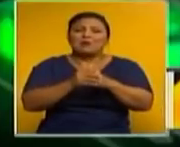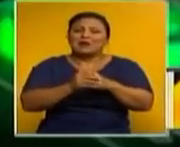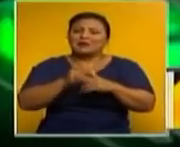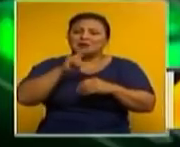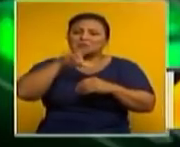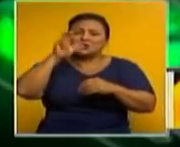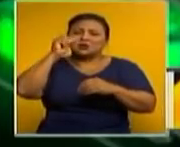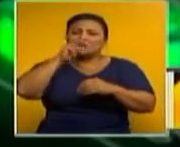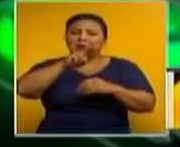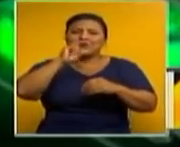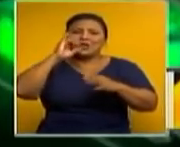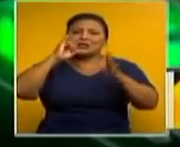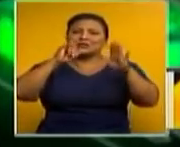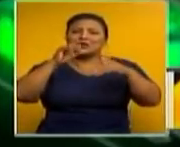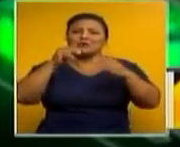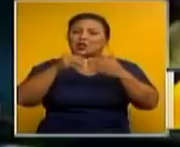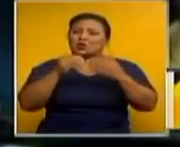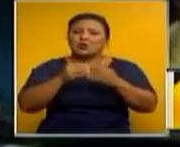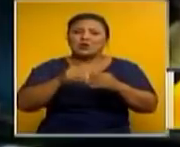$258,326,